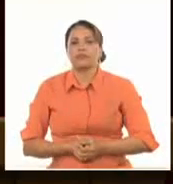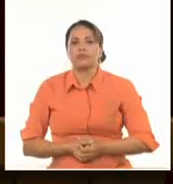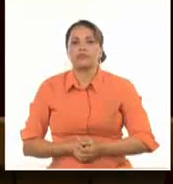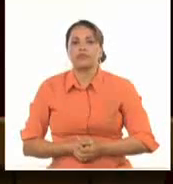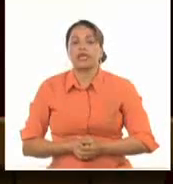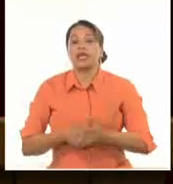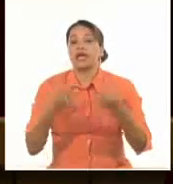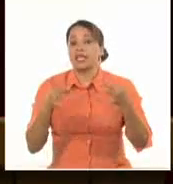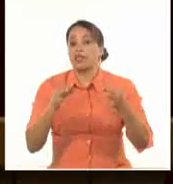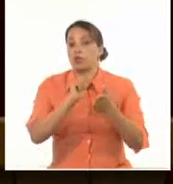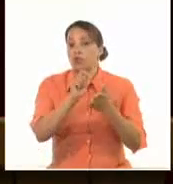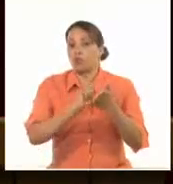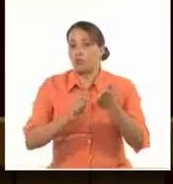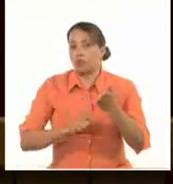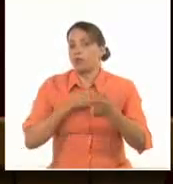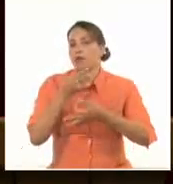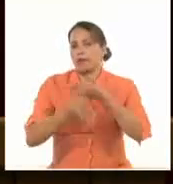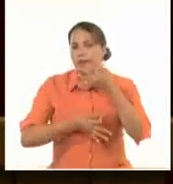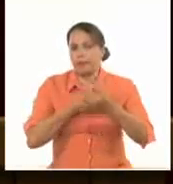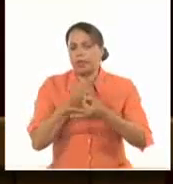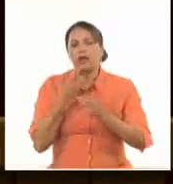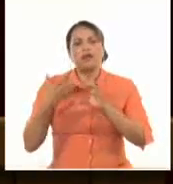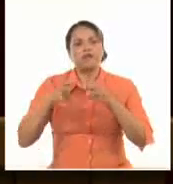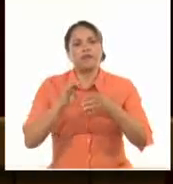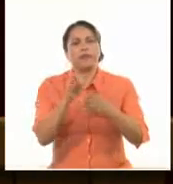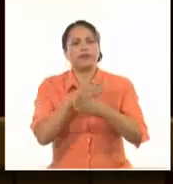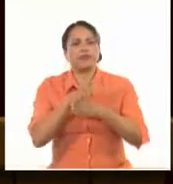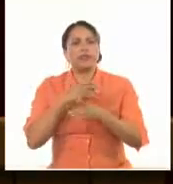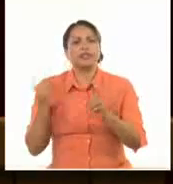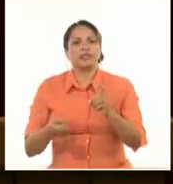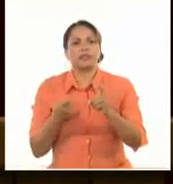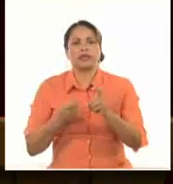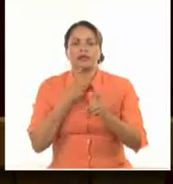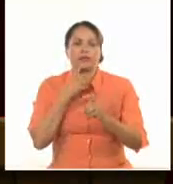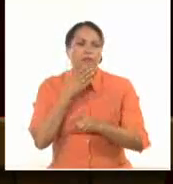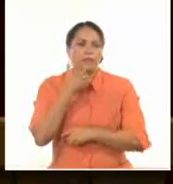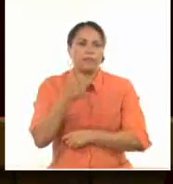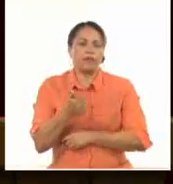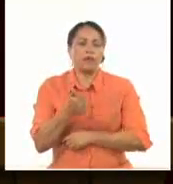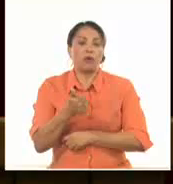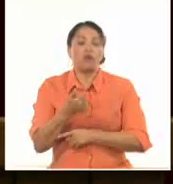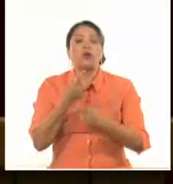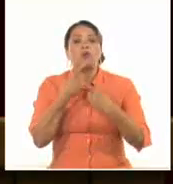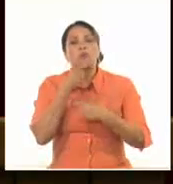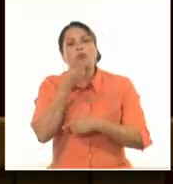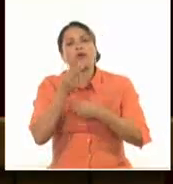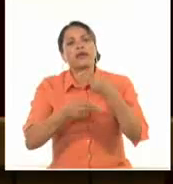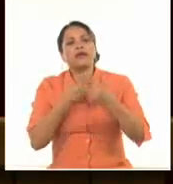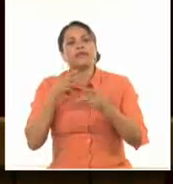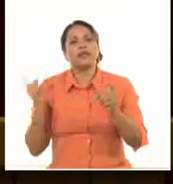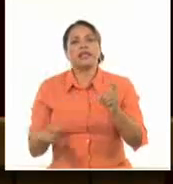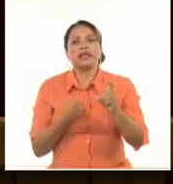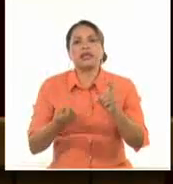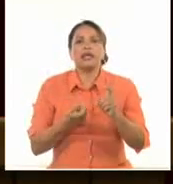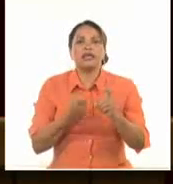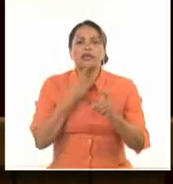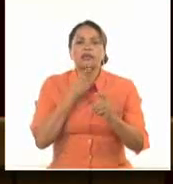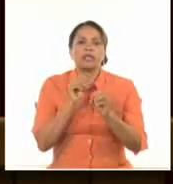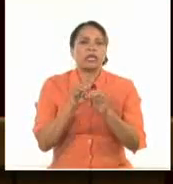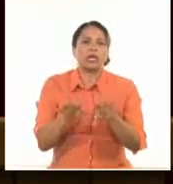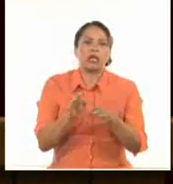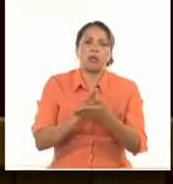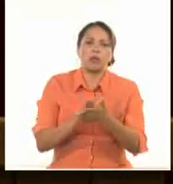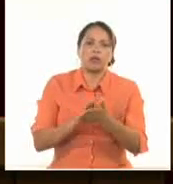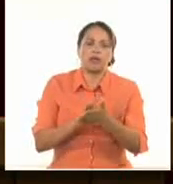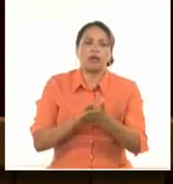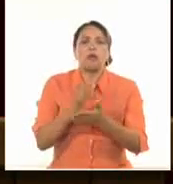documento expresa que existen modos de hacer la guerra mucho más efectivos, que se puede hacer la guerra sin haberla declarado, e